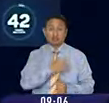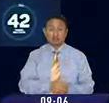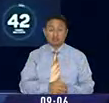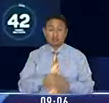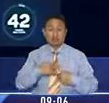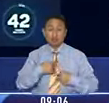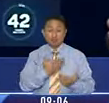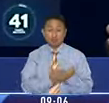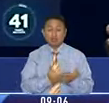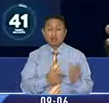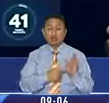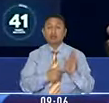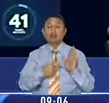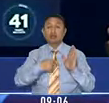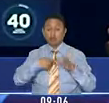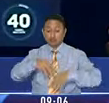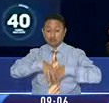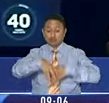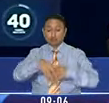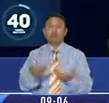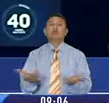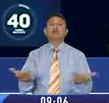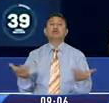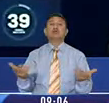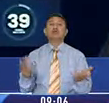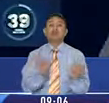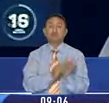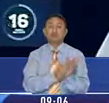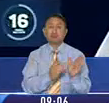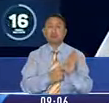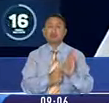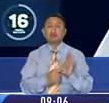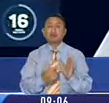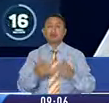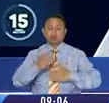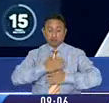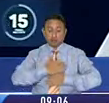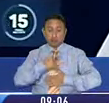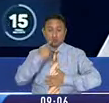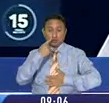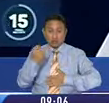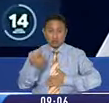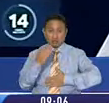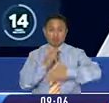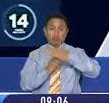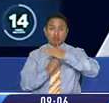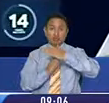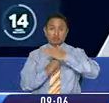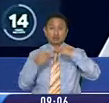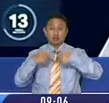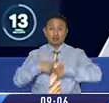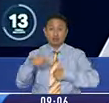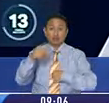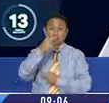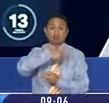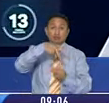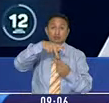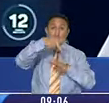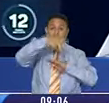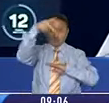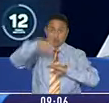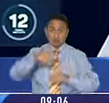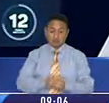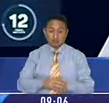me demuestre dónde he estado haciendo paro. Que me demuestre. Yo soy un hombre de paz. Cuando yo llegue a la prefectura de